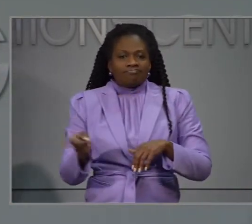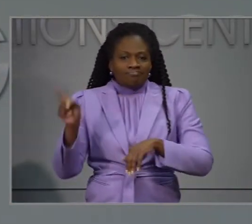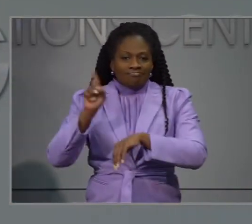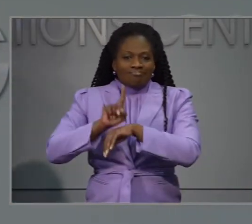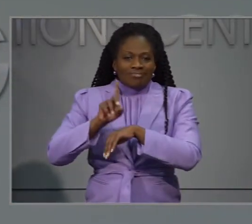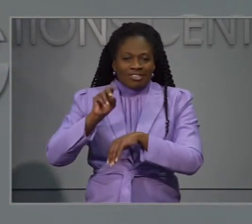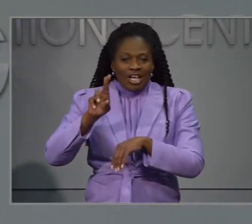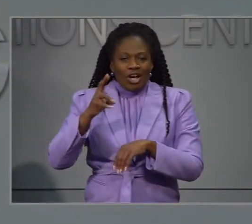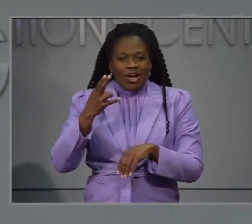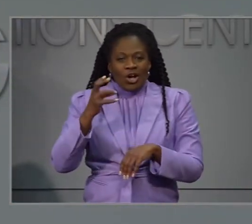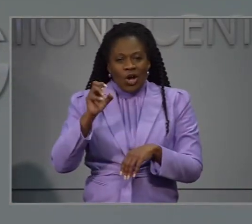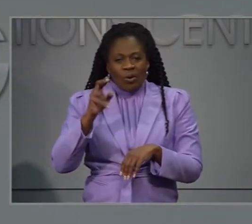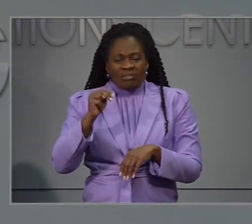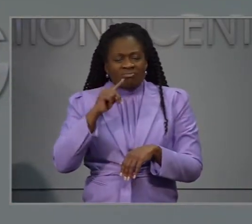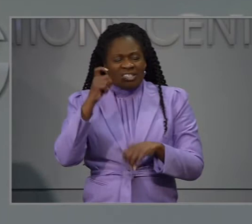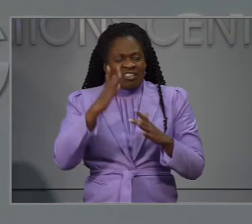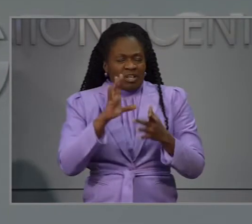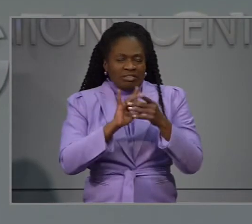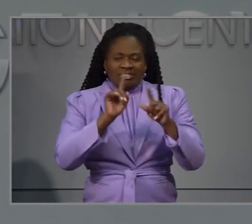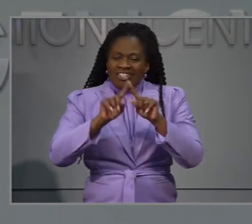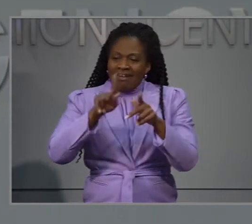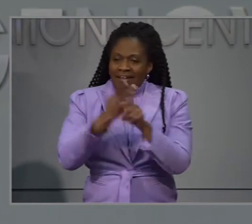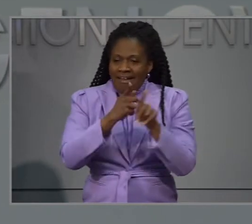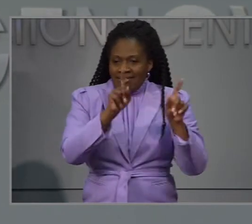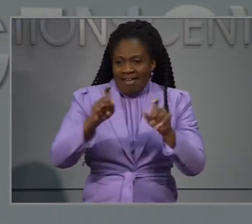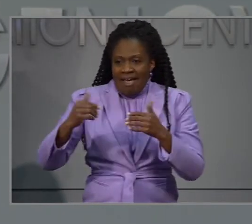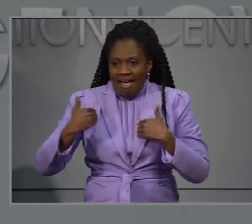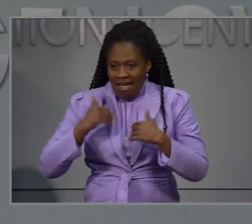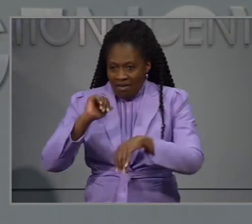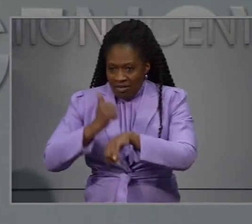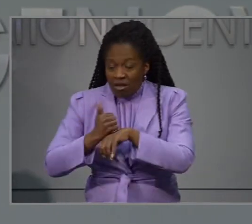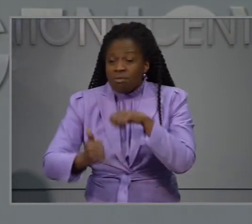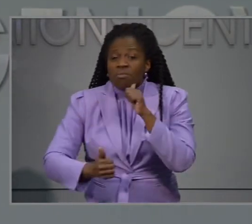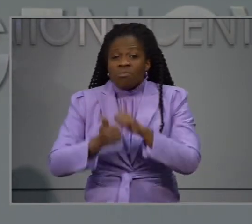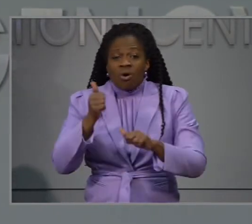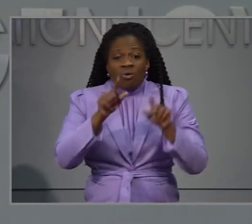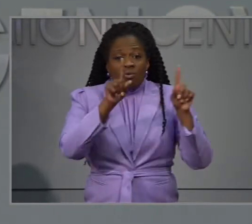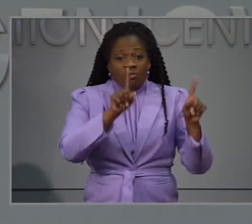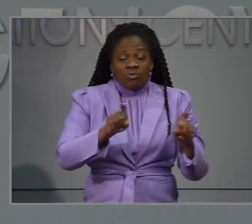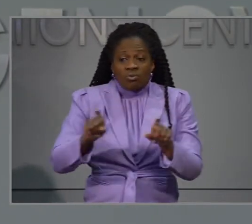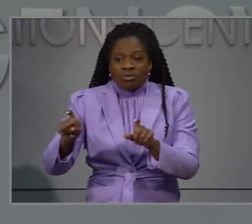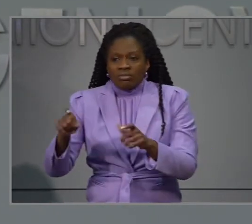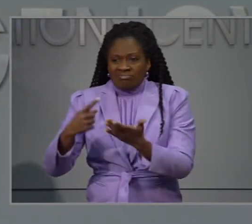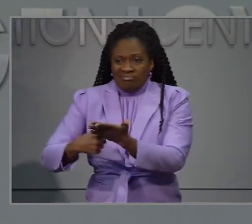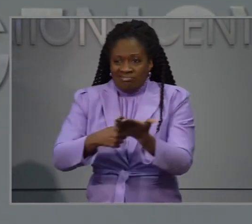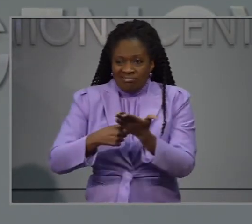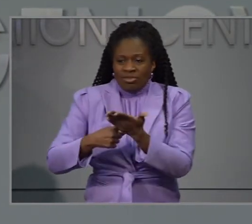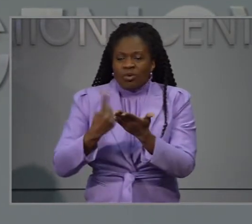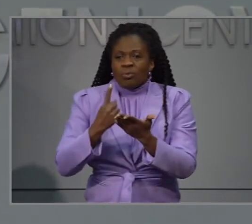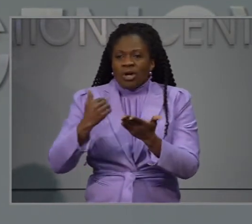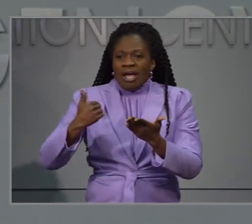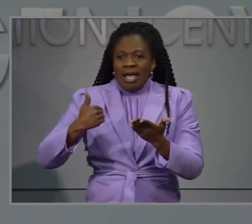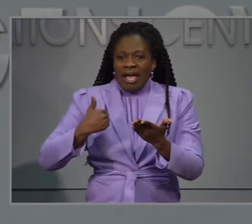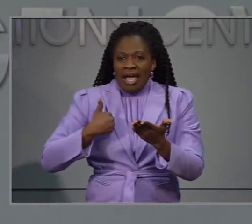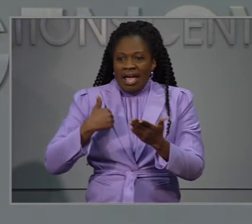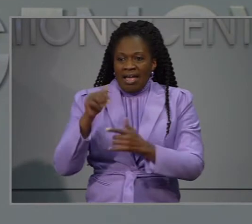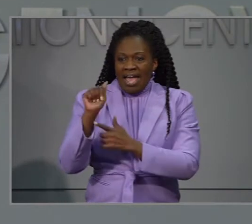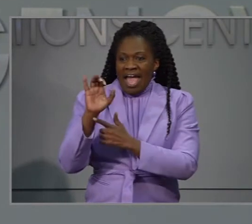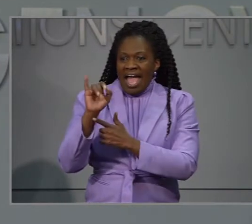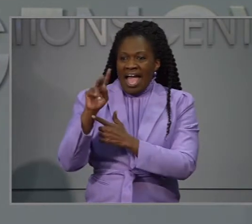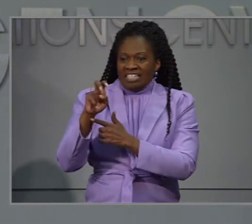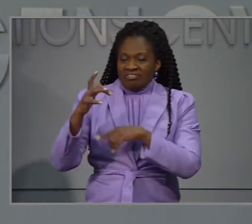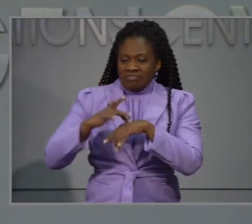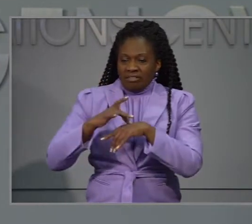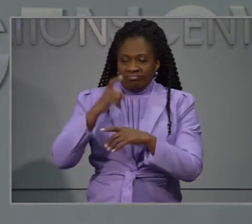sí gracias como mencionó el gobernador hay distintos tipos de pruebas la mayoría de las pruebas de las que hemos estado hablando hoy es cuando